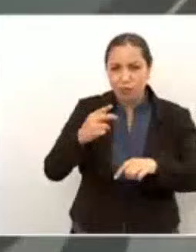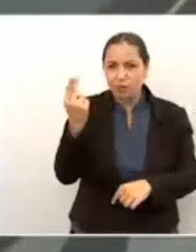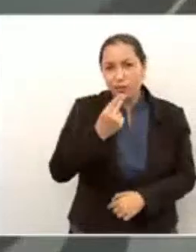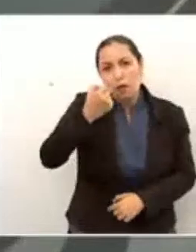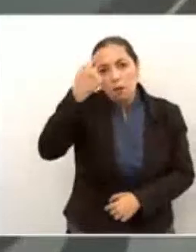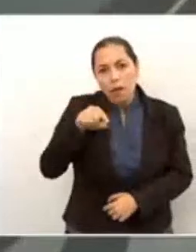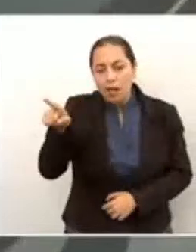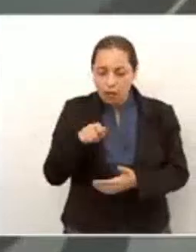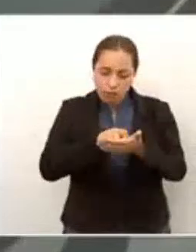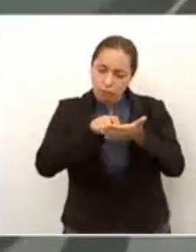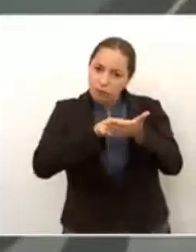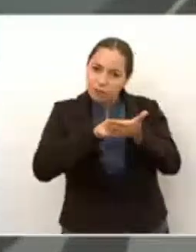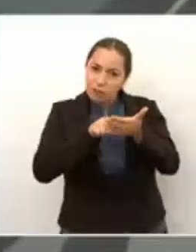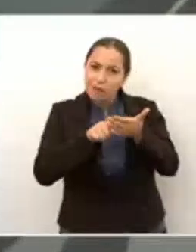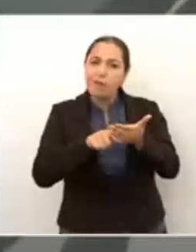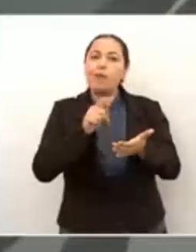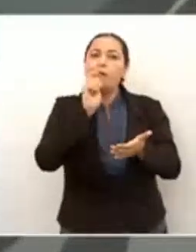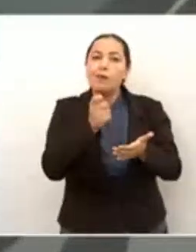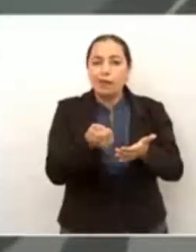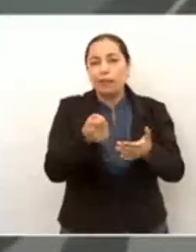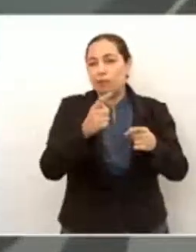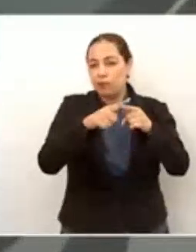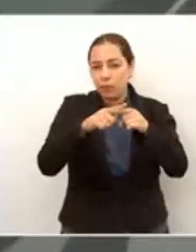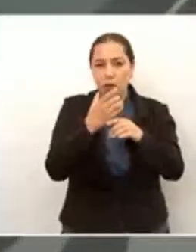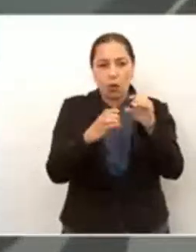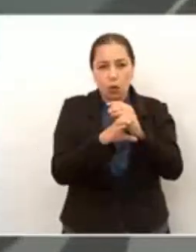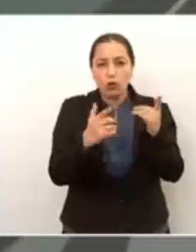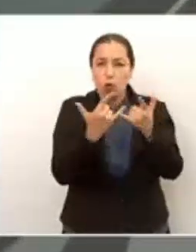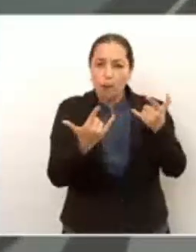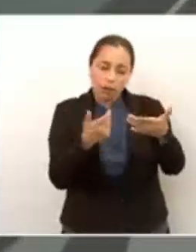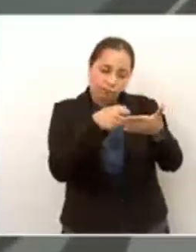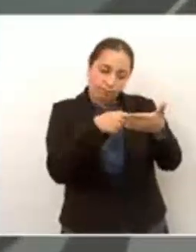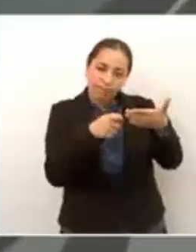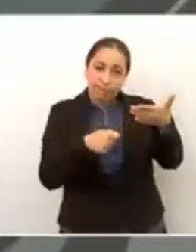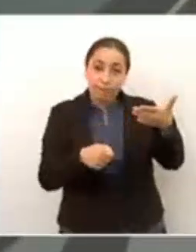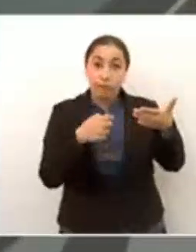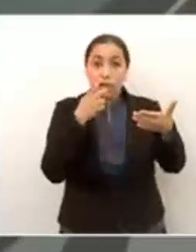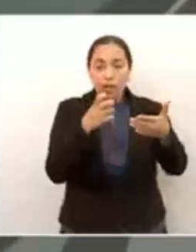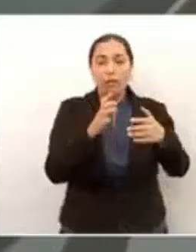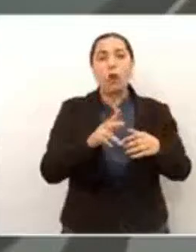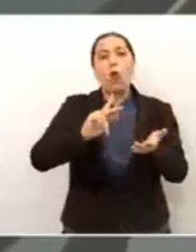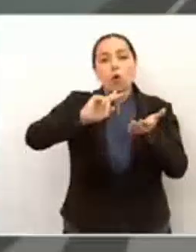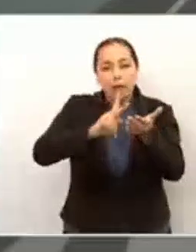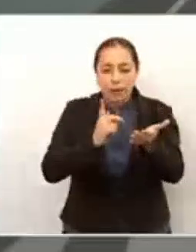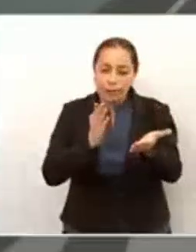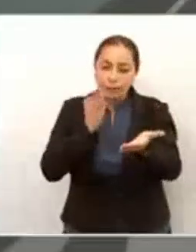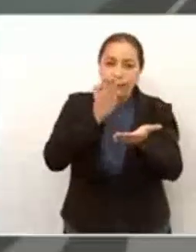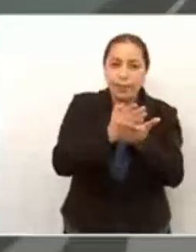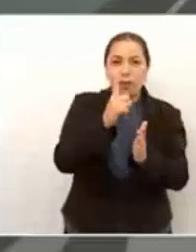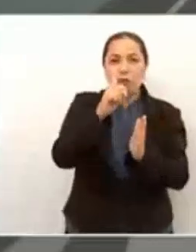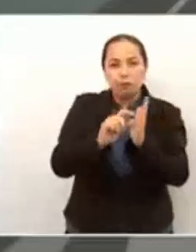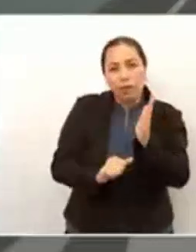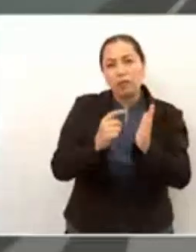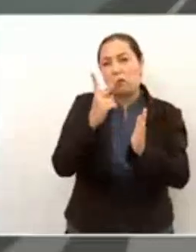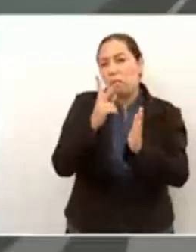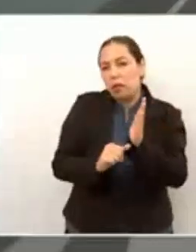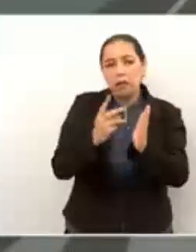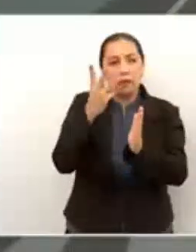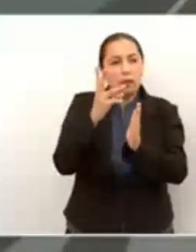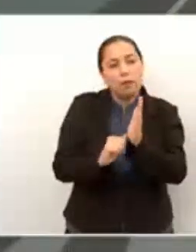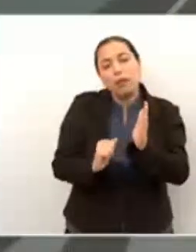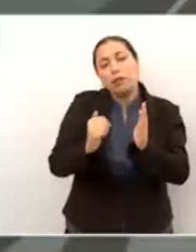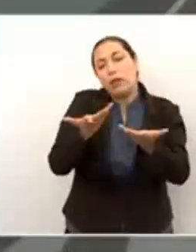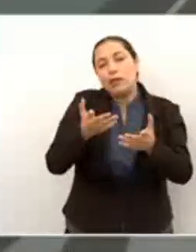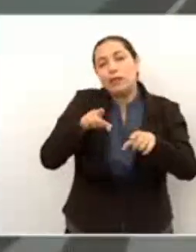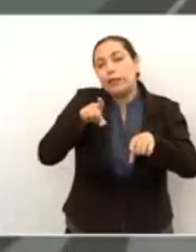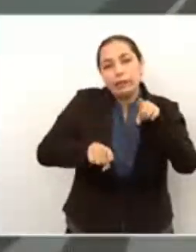historial médico. Y les van a visitar cada mes, cada 2 meses, cada 3 meses, dependiendo de su estado